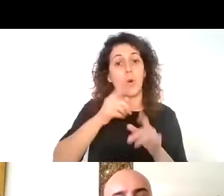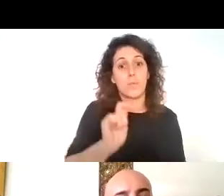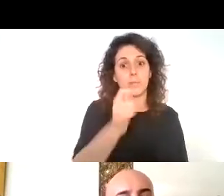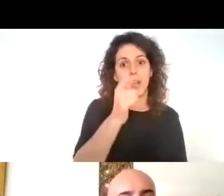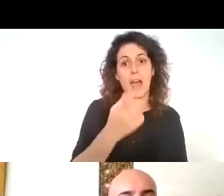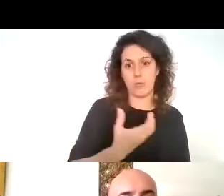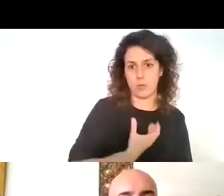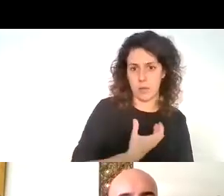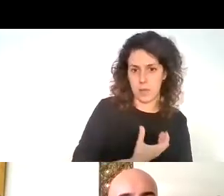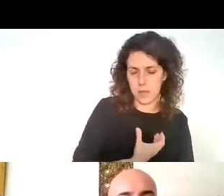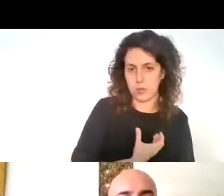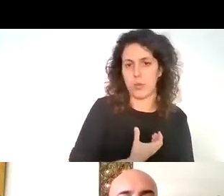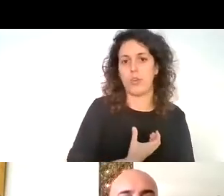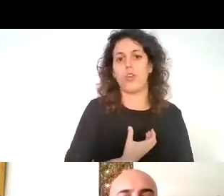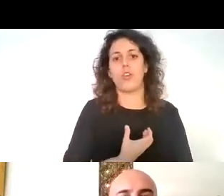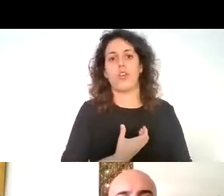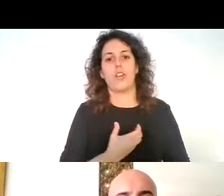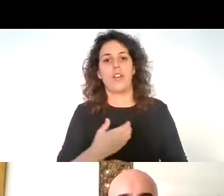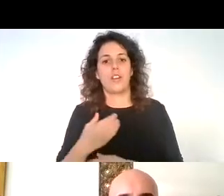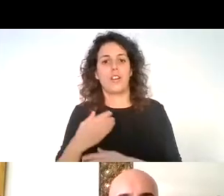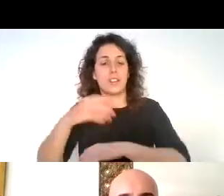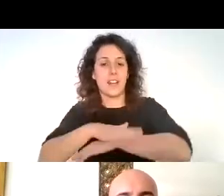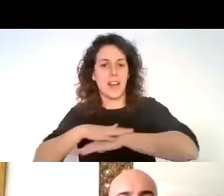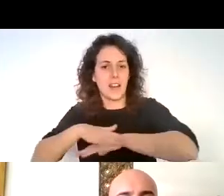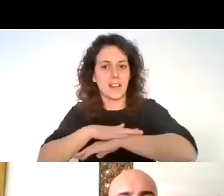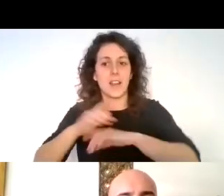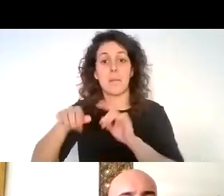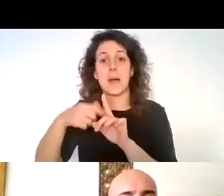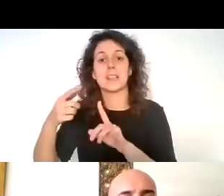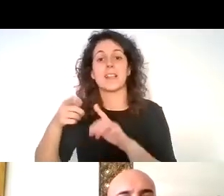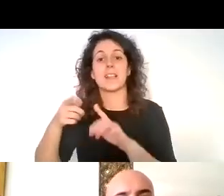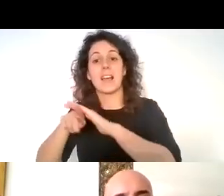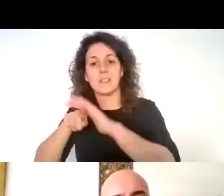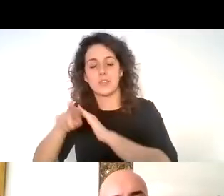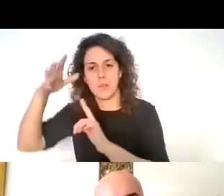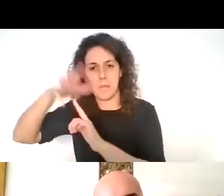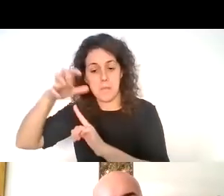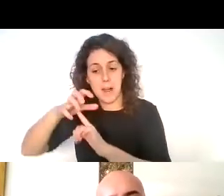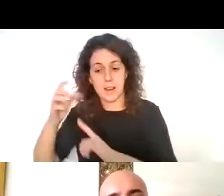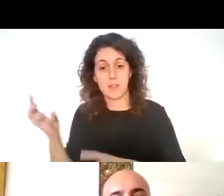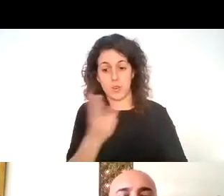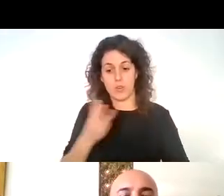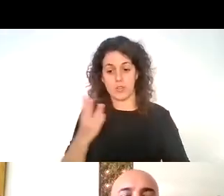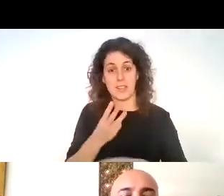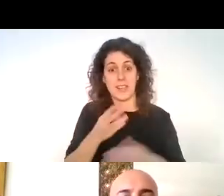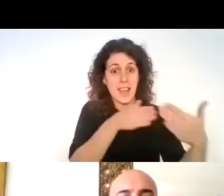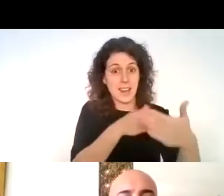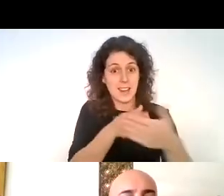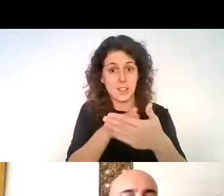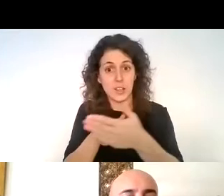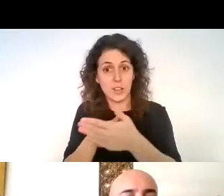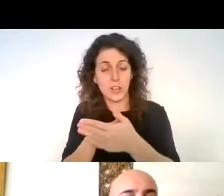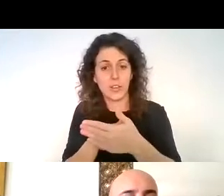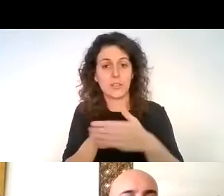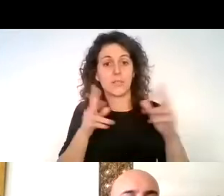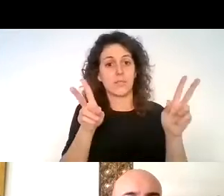Ayuntamiento como desde la Generalitat y desde el ente gestor del parque, se han tratado de eliminar aquellas restricciones y barreras que